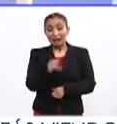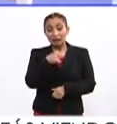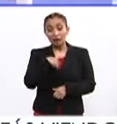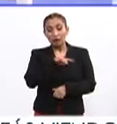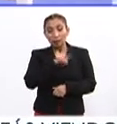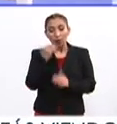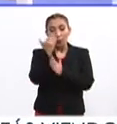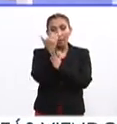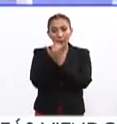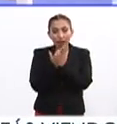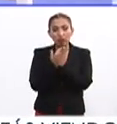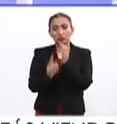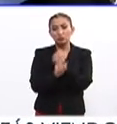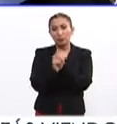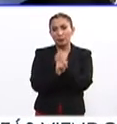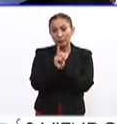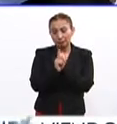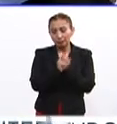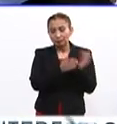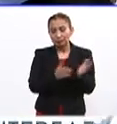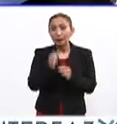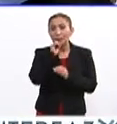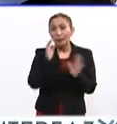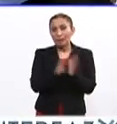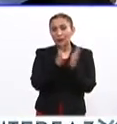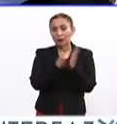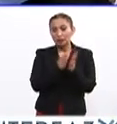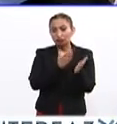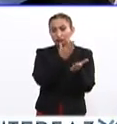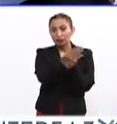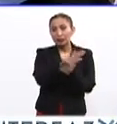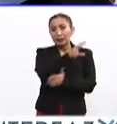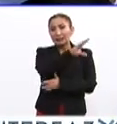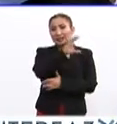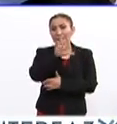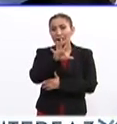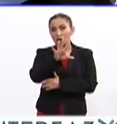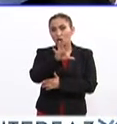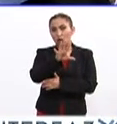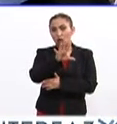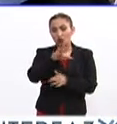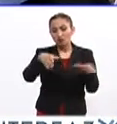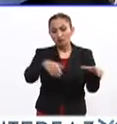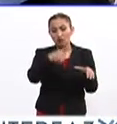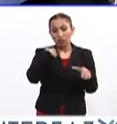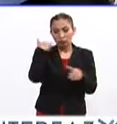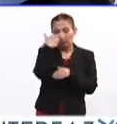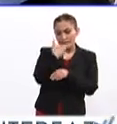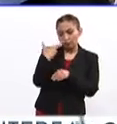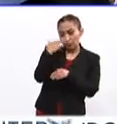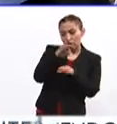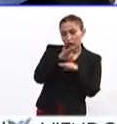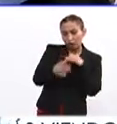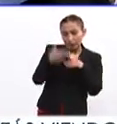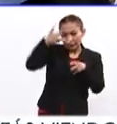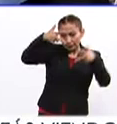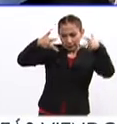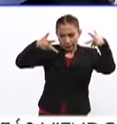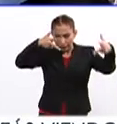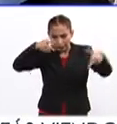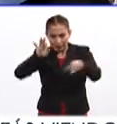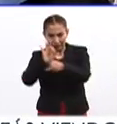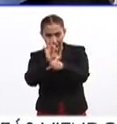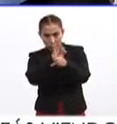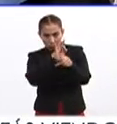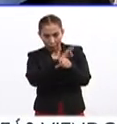hemos logrado bajar la incidencia. También participamos activamente con el C5. Hicimos una revisión de todas nuestras cámaras de